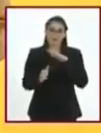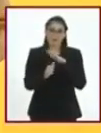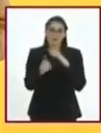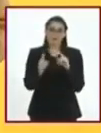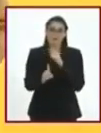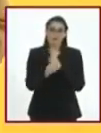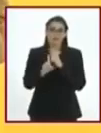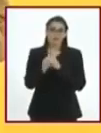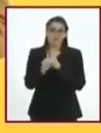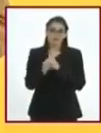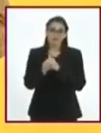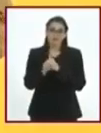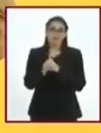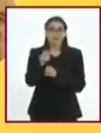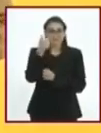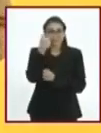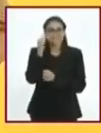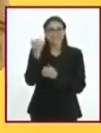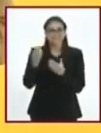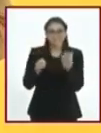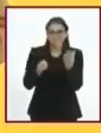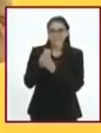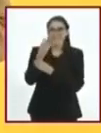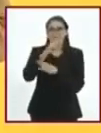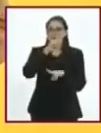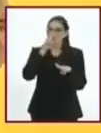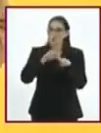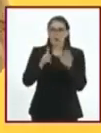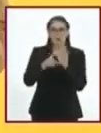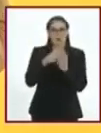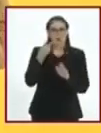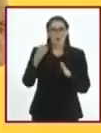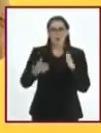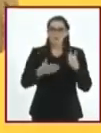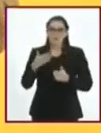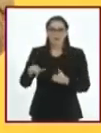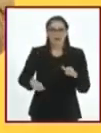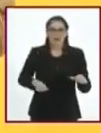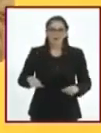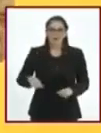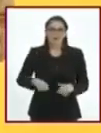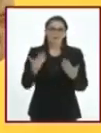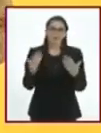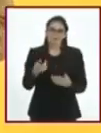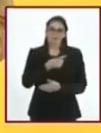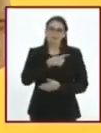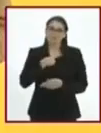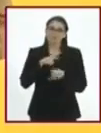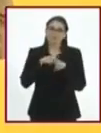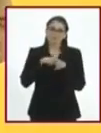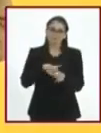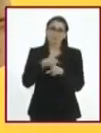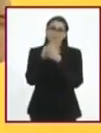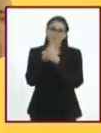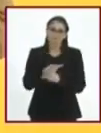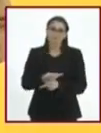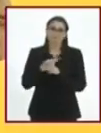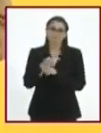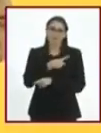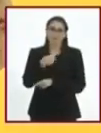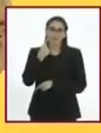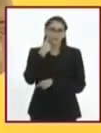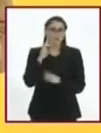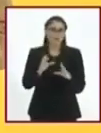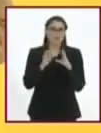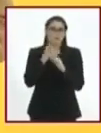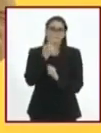nos gustaría salir y retomar nuestras actividades cotidianas. Sin embargo, por ahora, la mejor manera de cuidarnos es